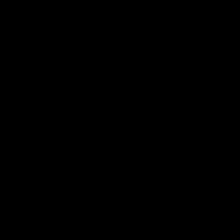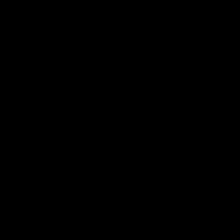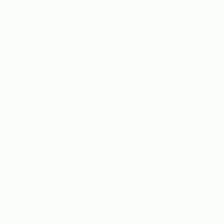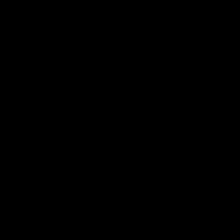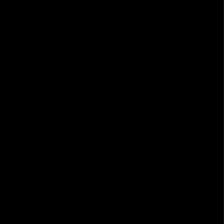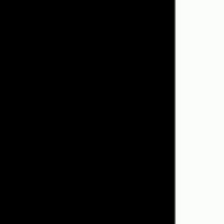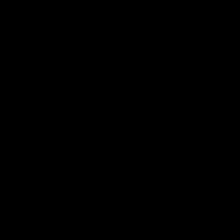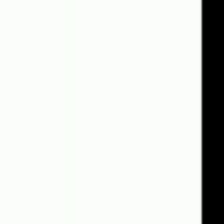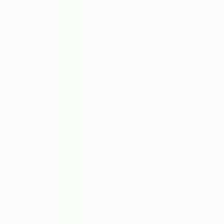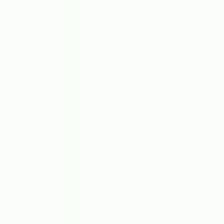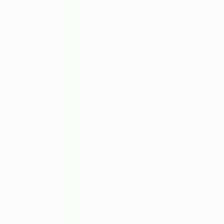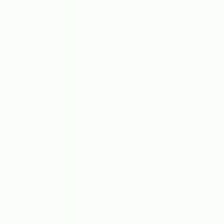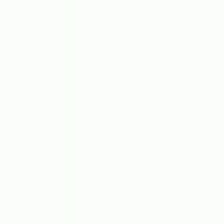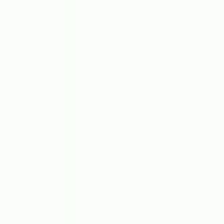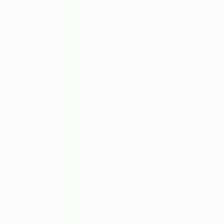¡Gracias!